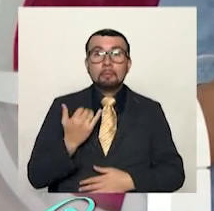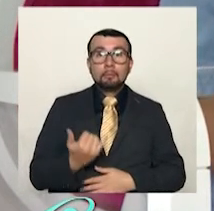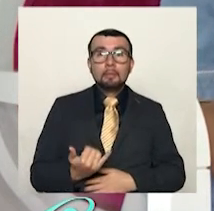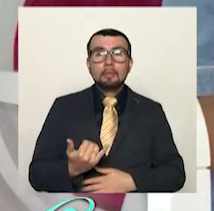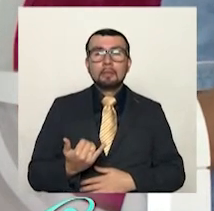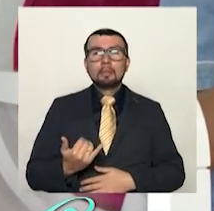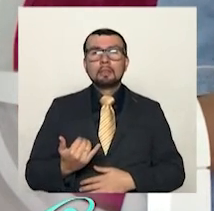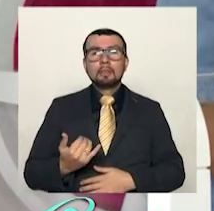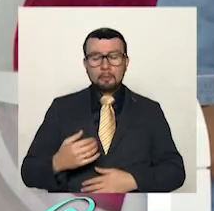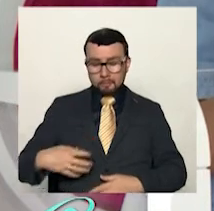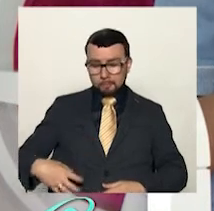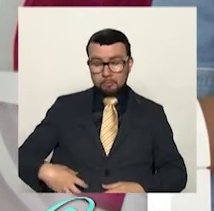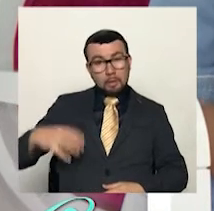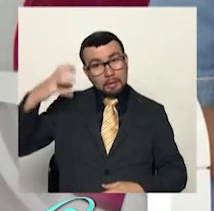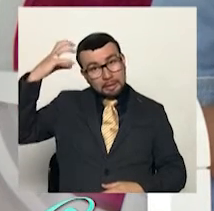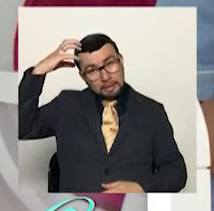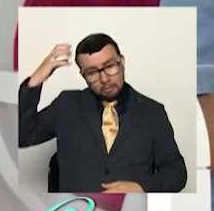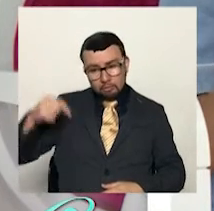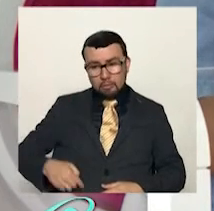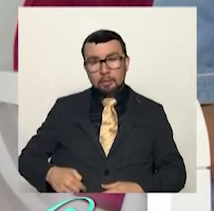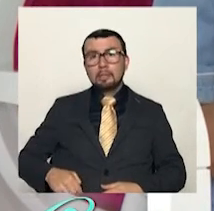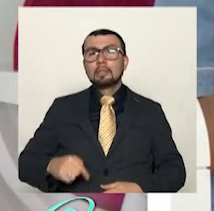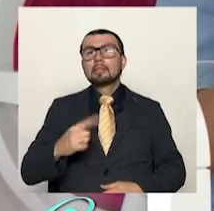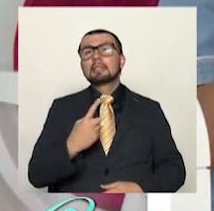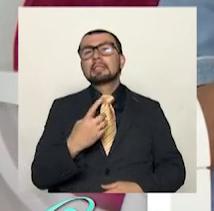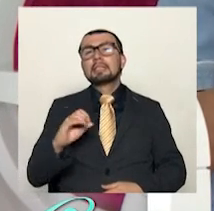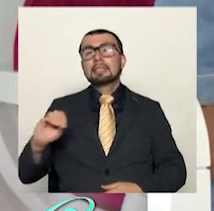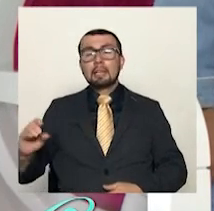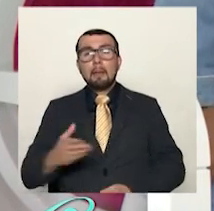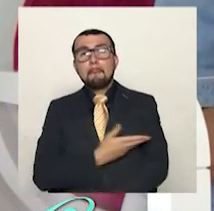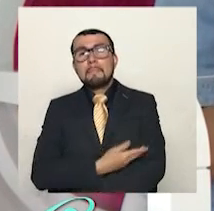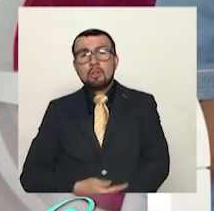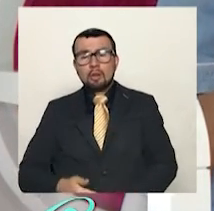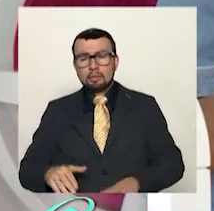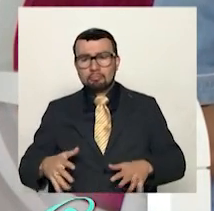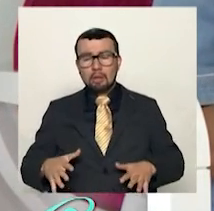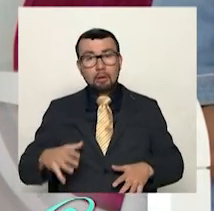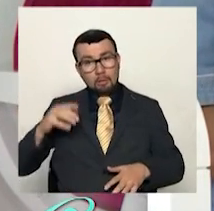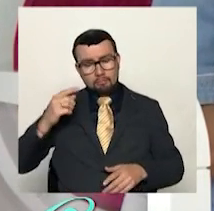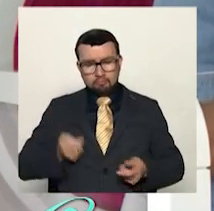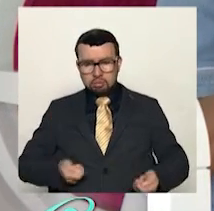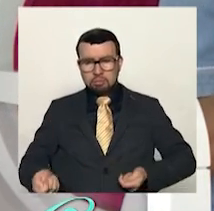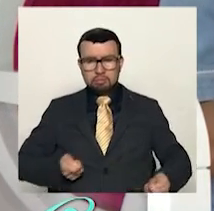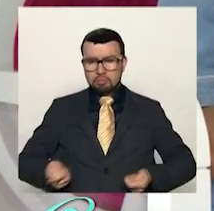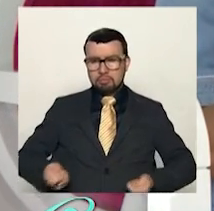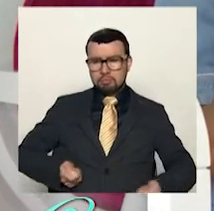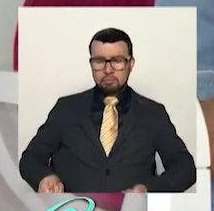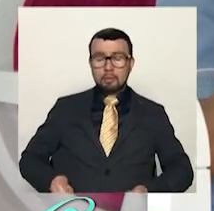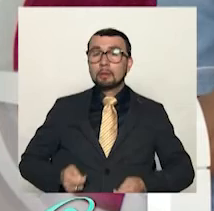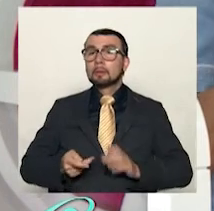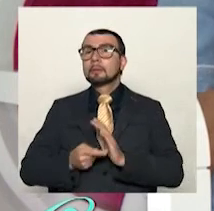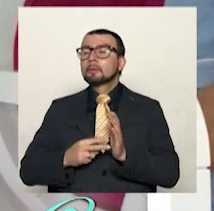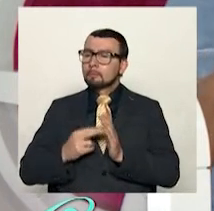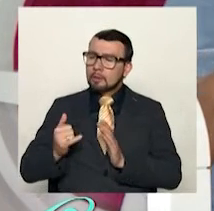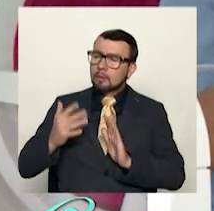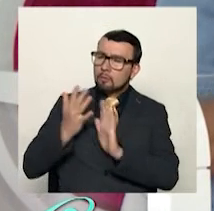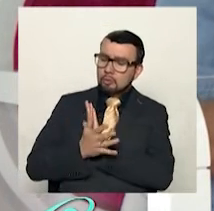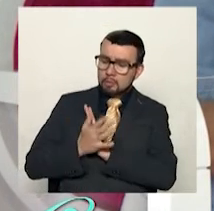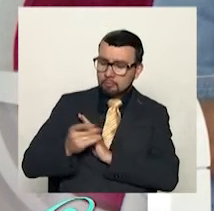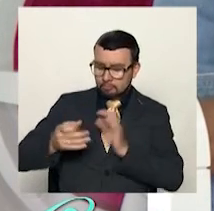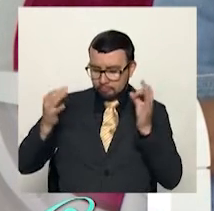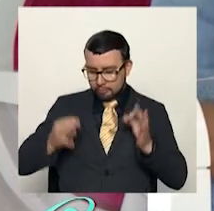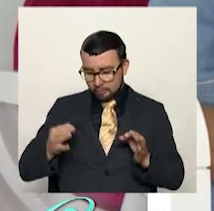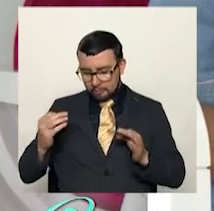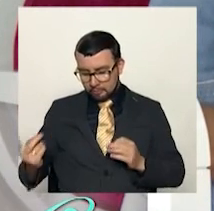de 100 millones de nervios, 100 millones de neuronas. Entonces, esa información que se genera entre